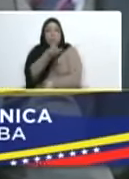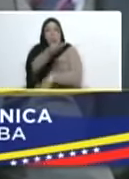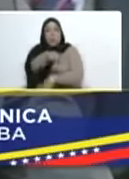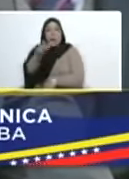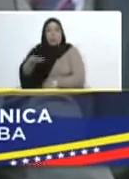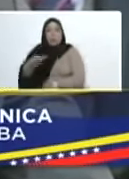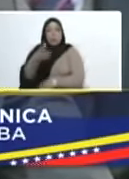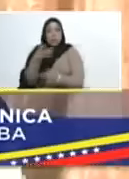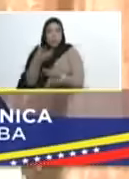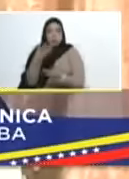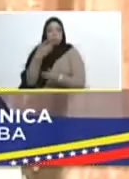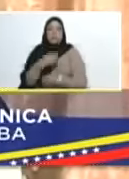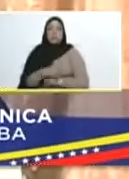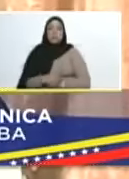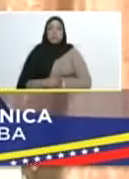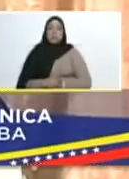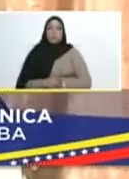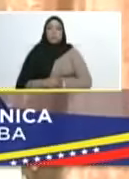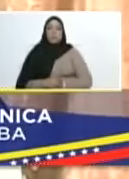Ciudadano,